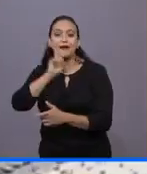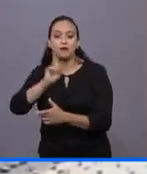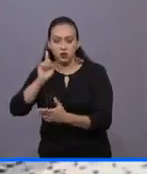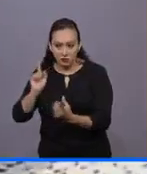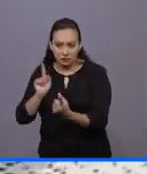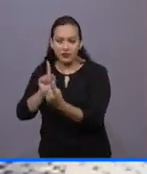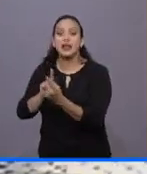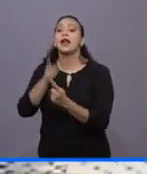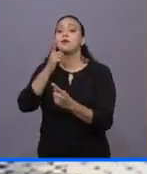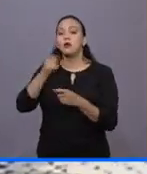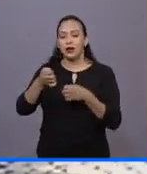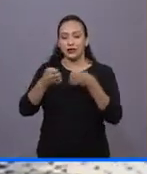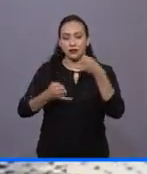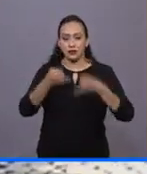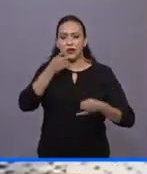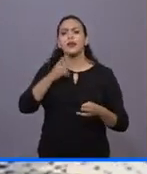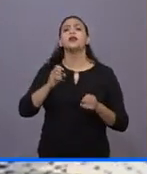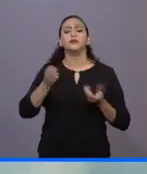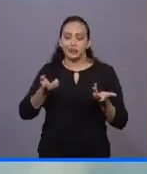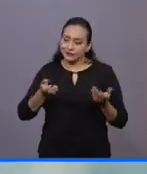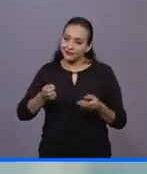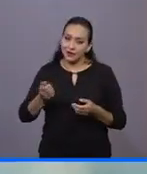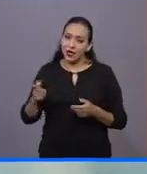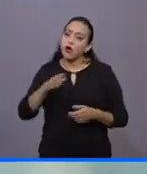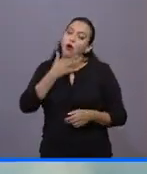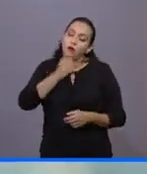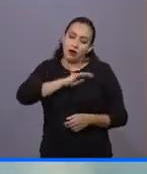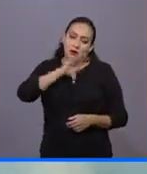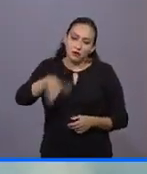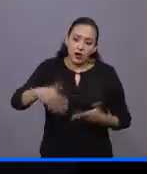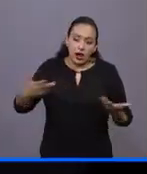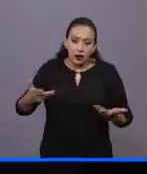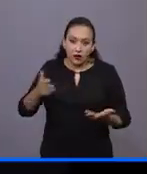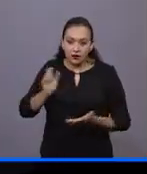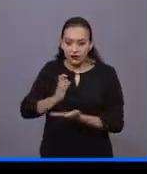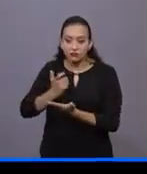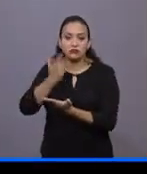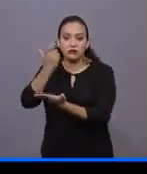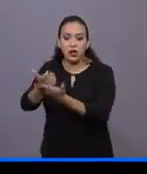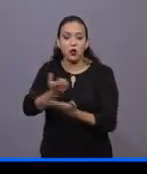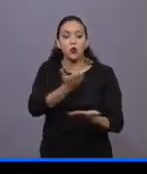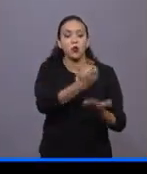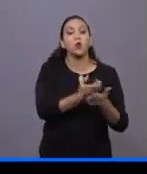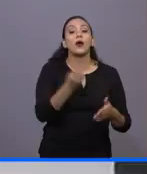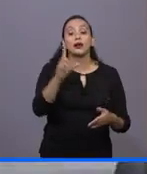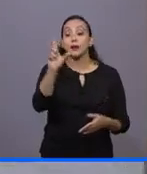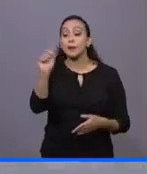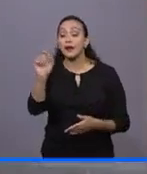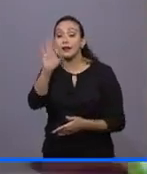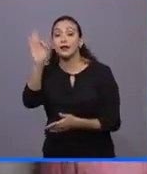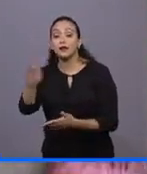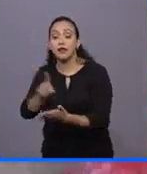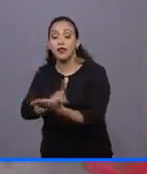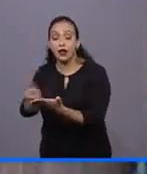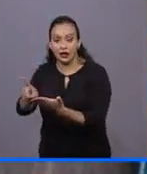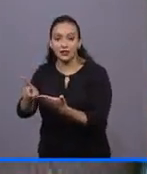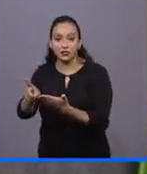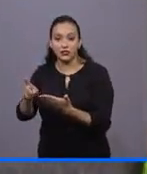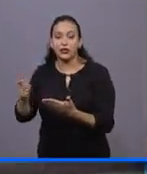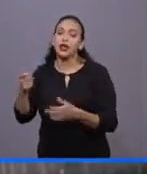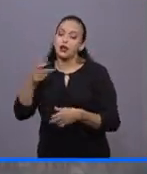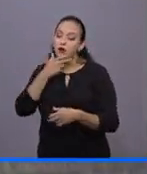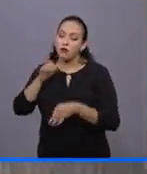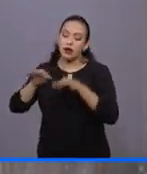esposa, hijos y concubina, a quienes les corresponde un 20% de los derechos laborales generados por